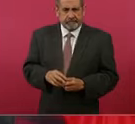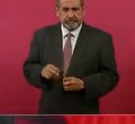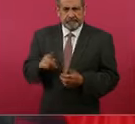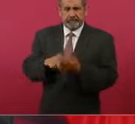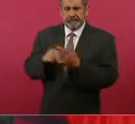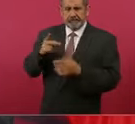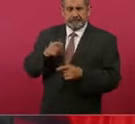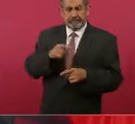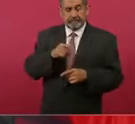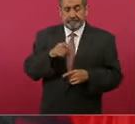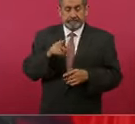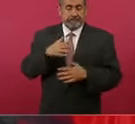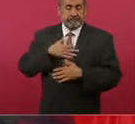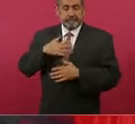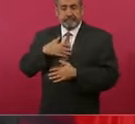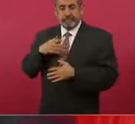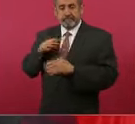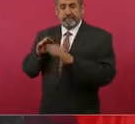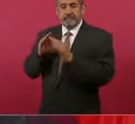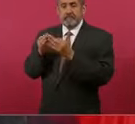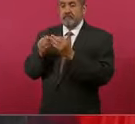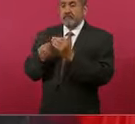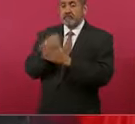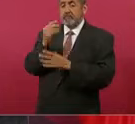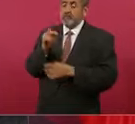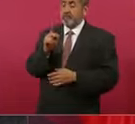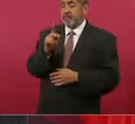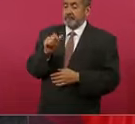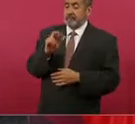académicos neoliberales, el nuevo paradigma,